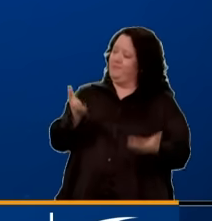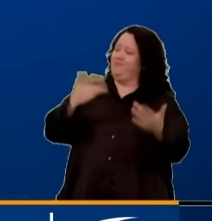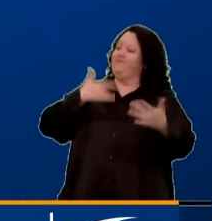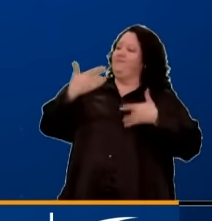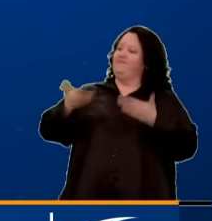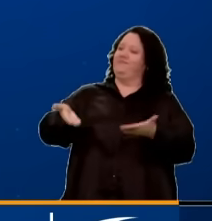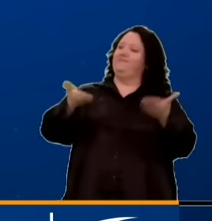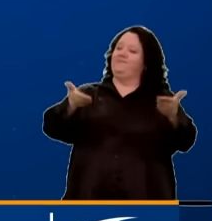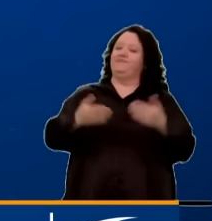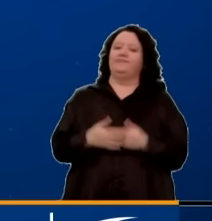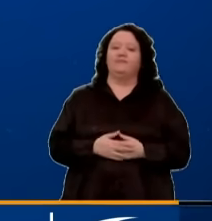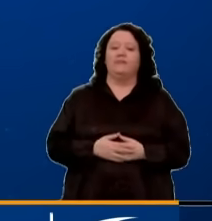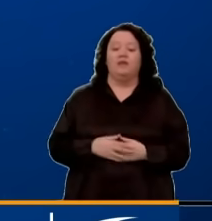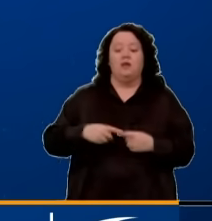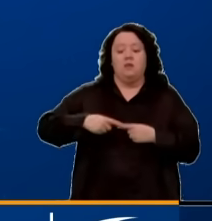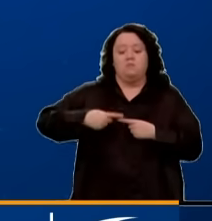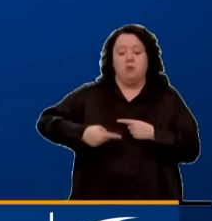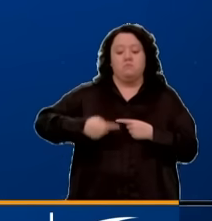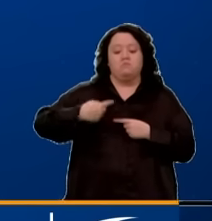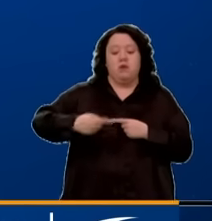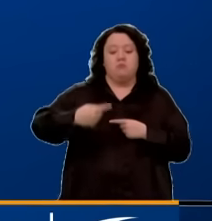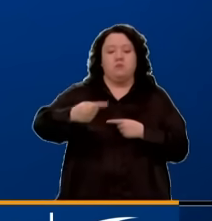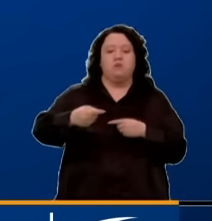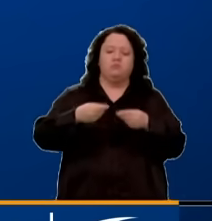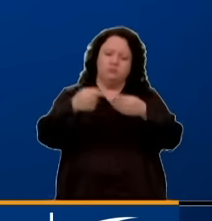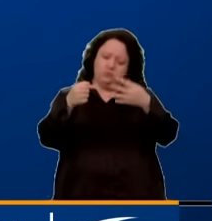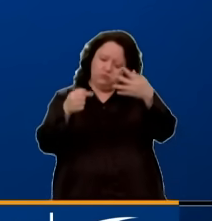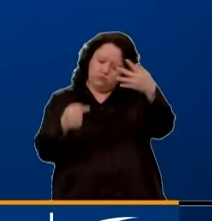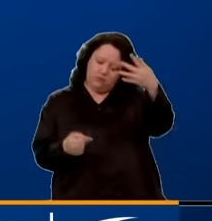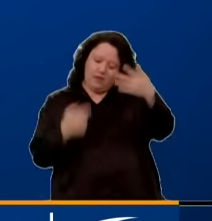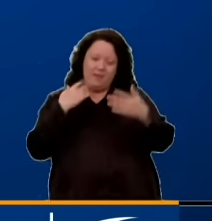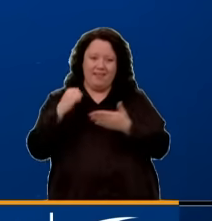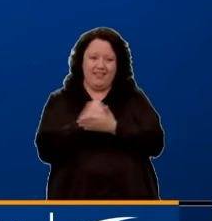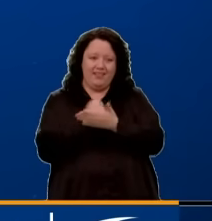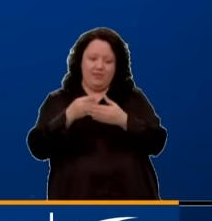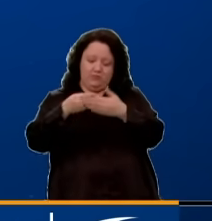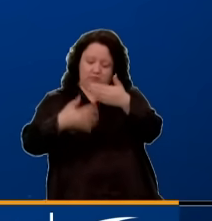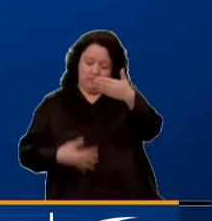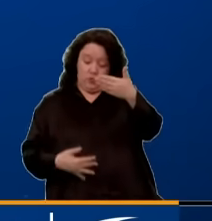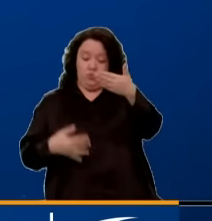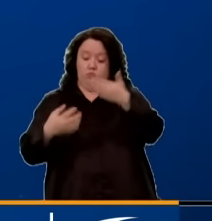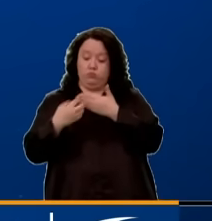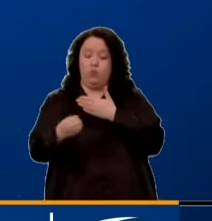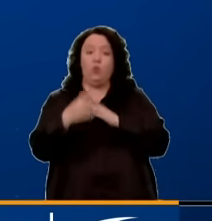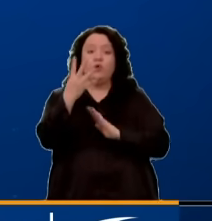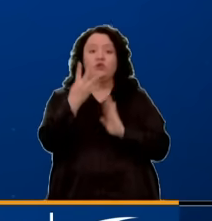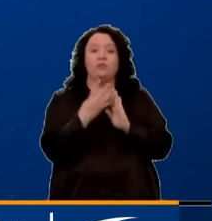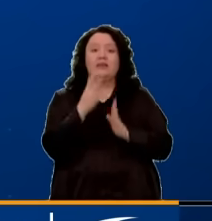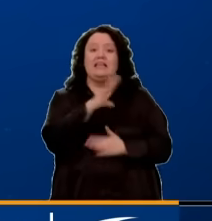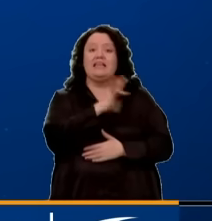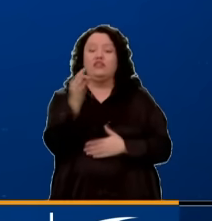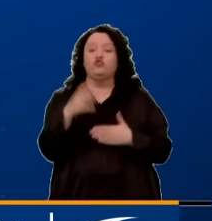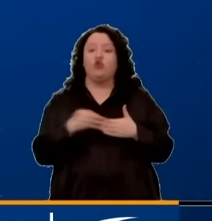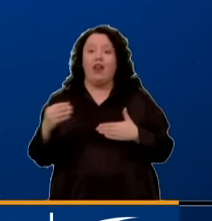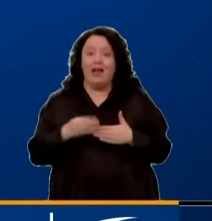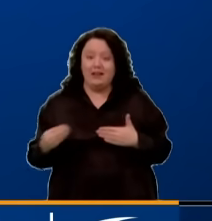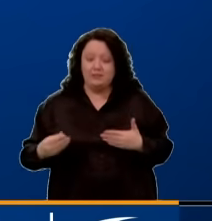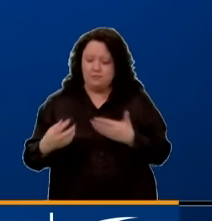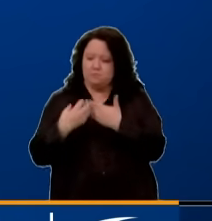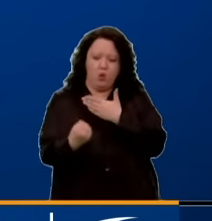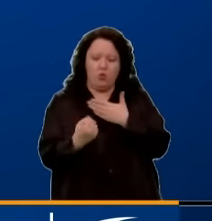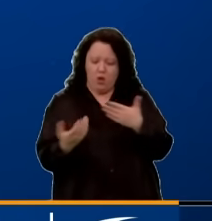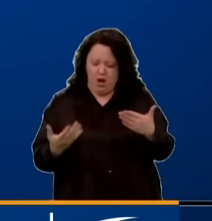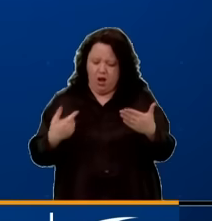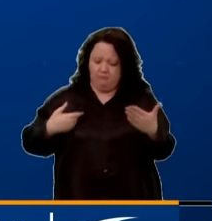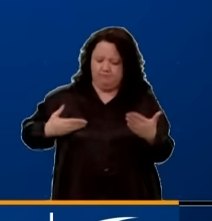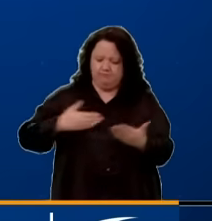viaje. Los siguientes días estuve revisando los estados de mis tarjetas y encontré que me cobraron $4,500. Fui inmediatamente a